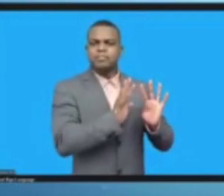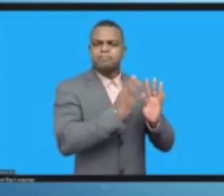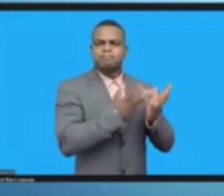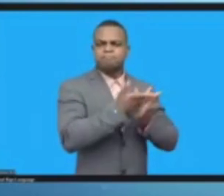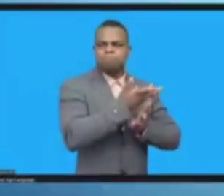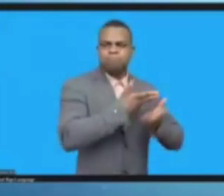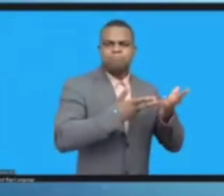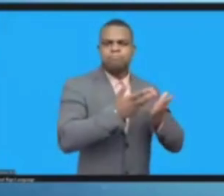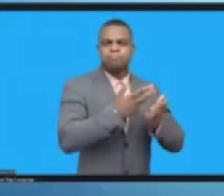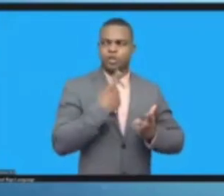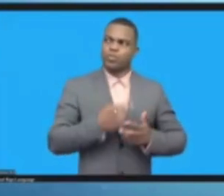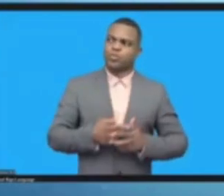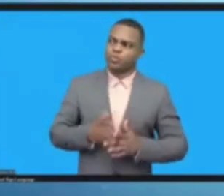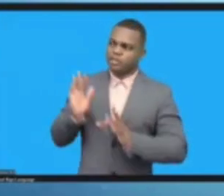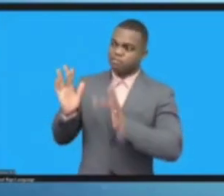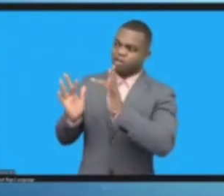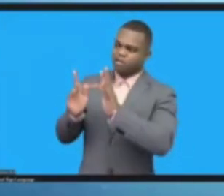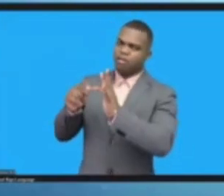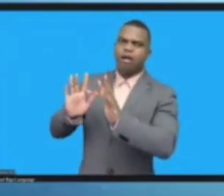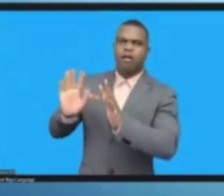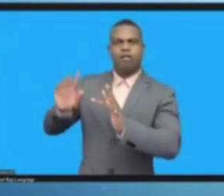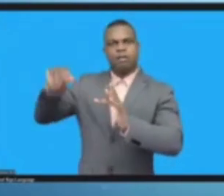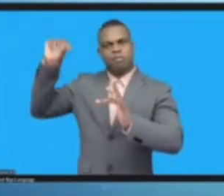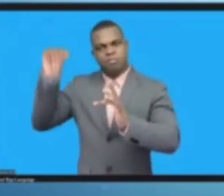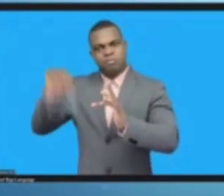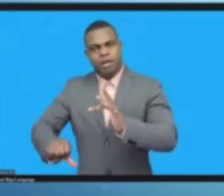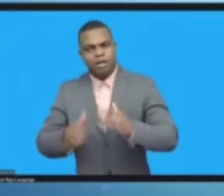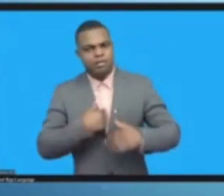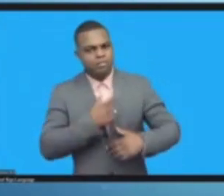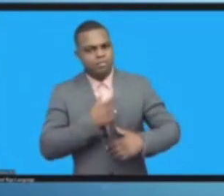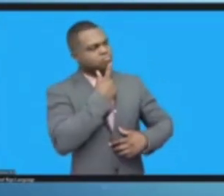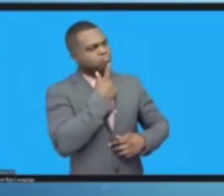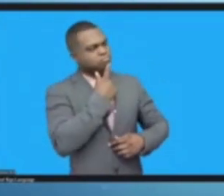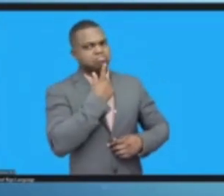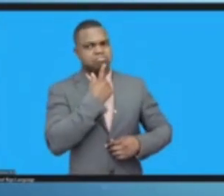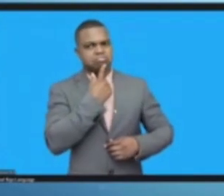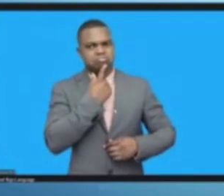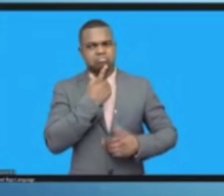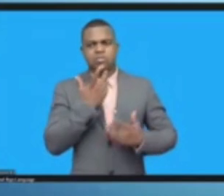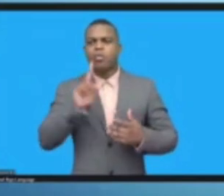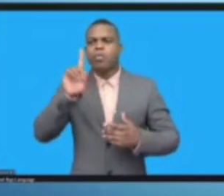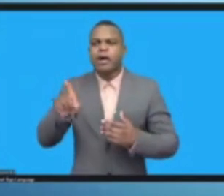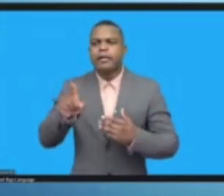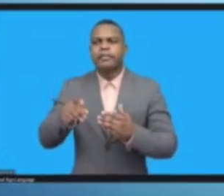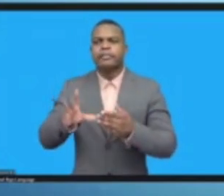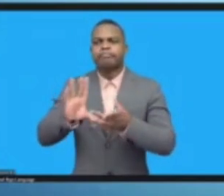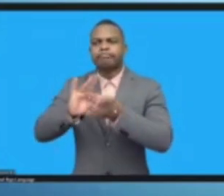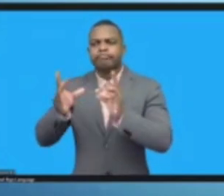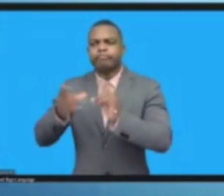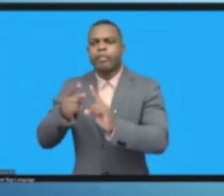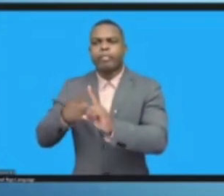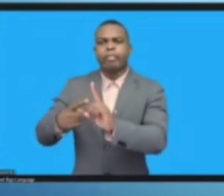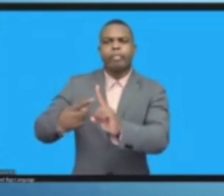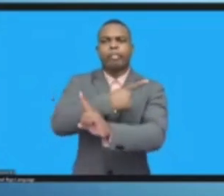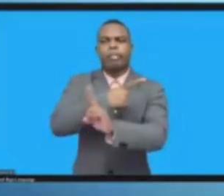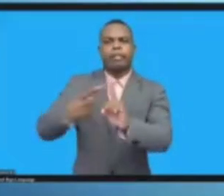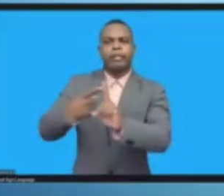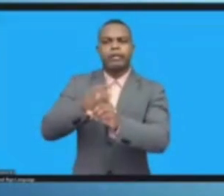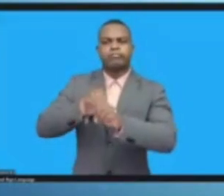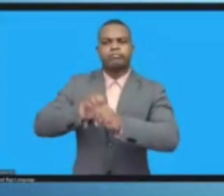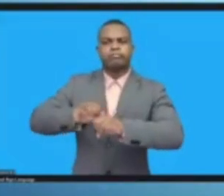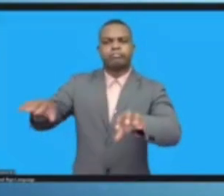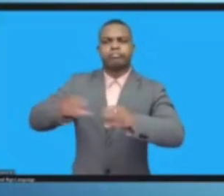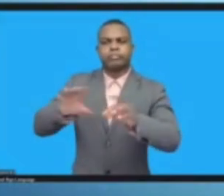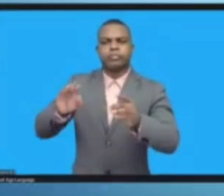recuerdo que pensé y dije No eso es en internet que yo conozco les voy a tratar de compartir